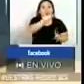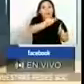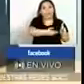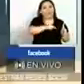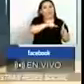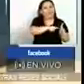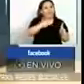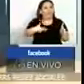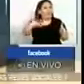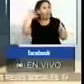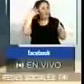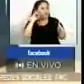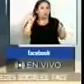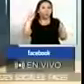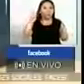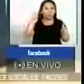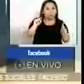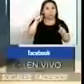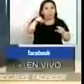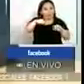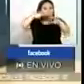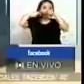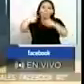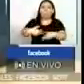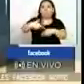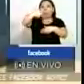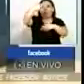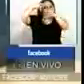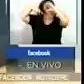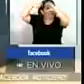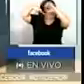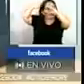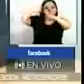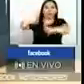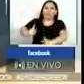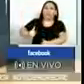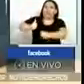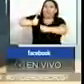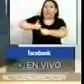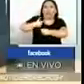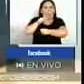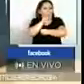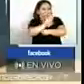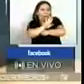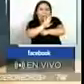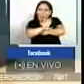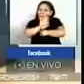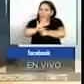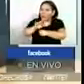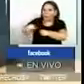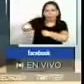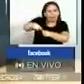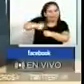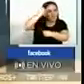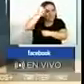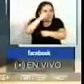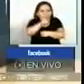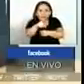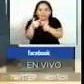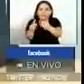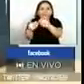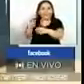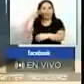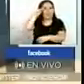fue acusado presuntamente de firmar un video portando un fusil con el cual amenazaba a las personas que tenían una opinión diferente al